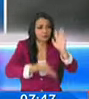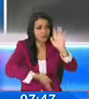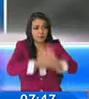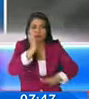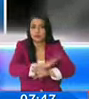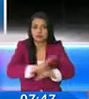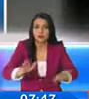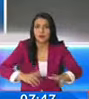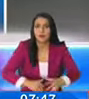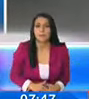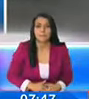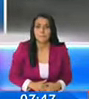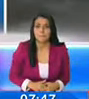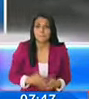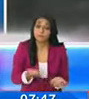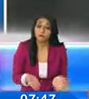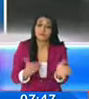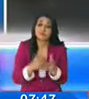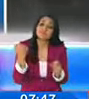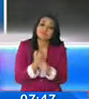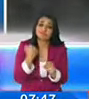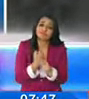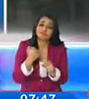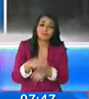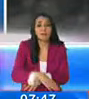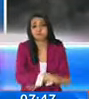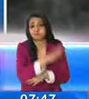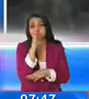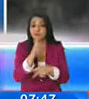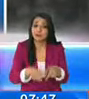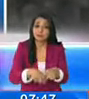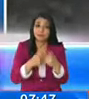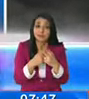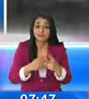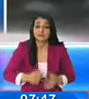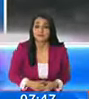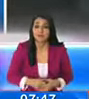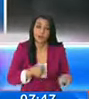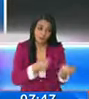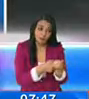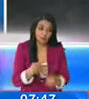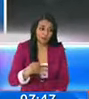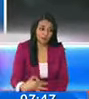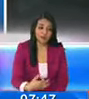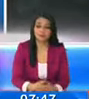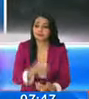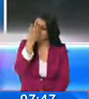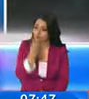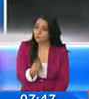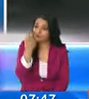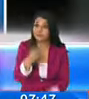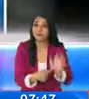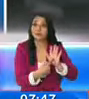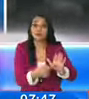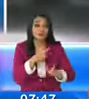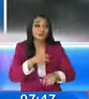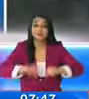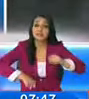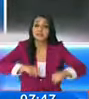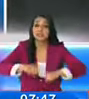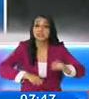para, pues otra vez, ¿no? Para iniciar todo el día de trabajo nuevamente aquí, ¿no? Que tenga el mejor de los días. Vean ustedes su transporte. Este